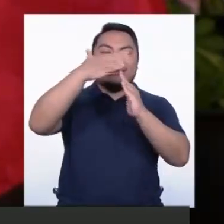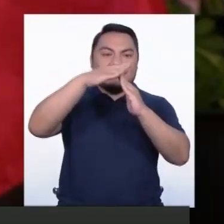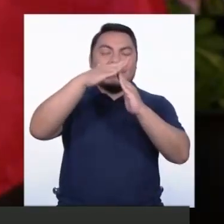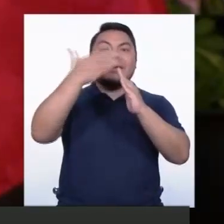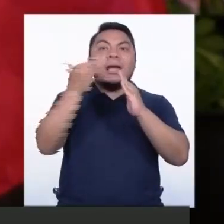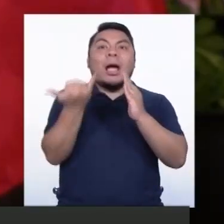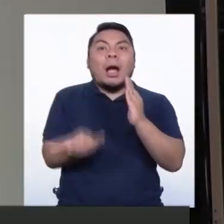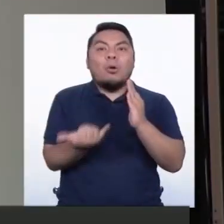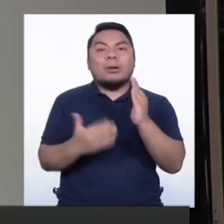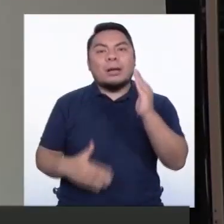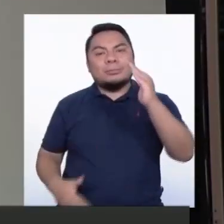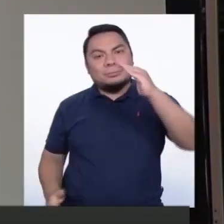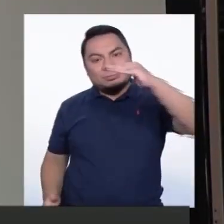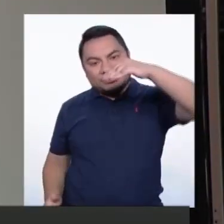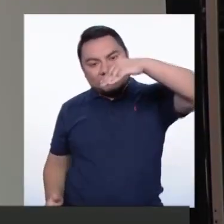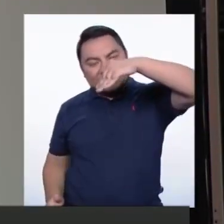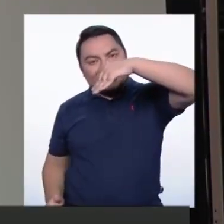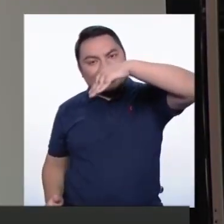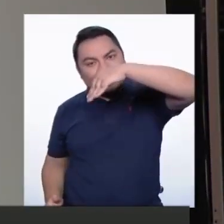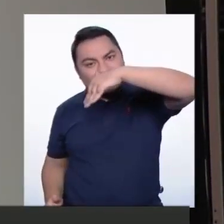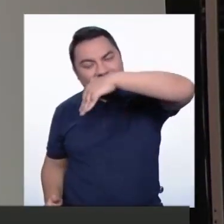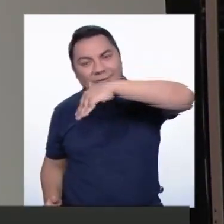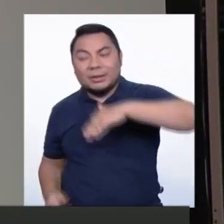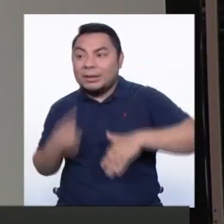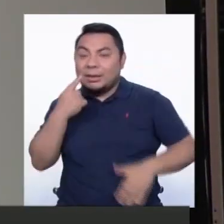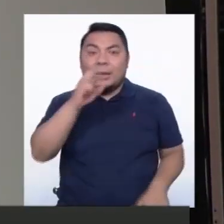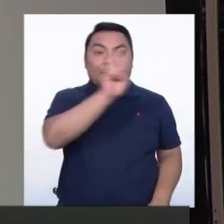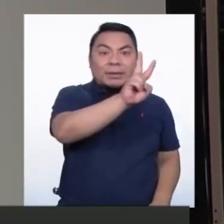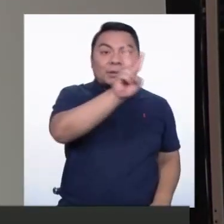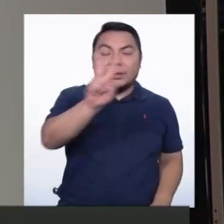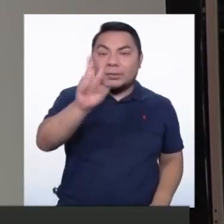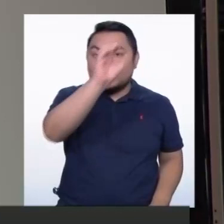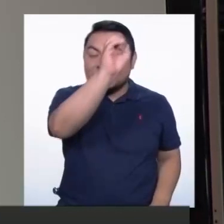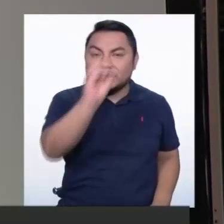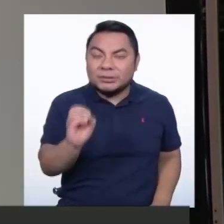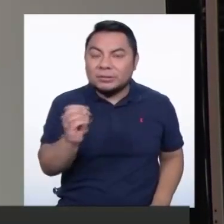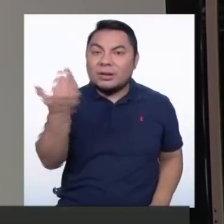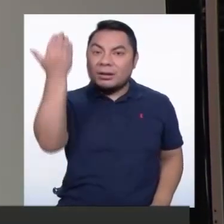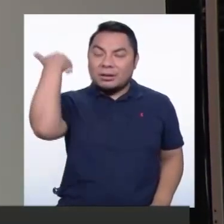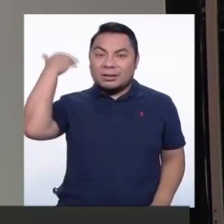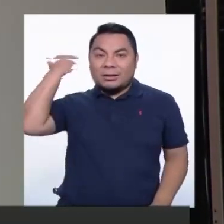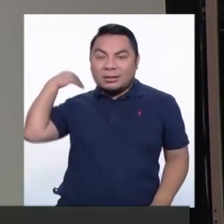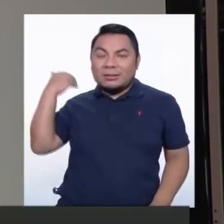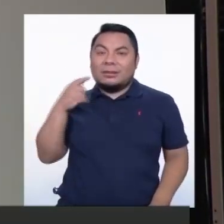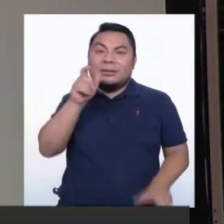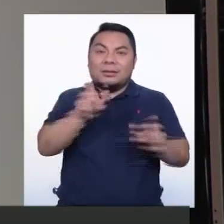horizontal. Los casos UCI han pasado de 22 del primer tramo